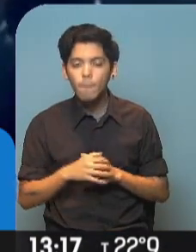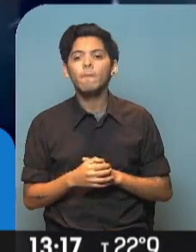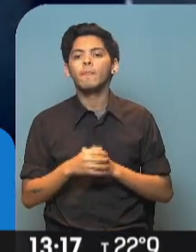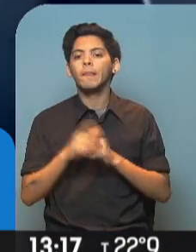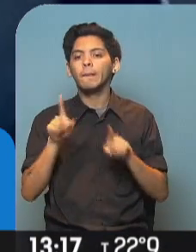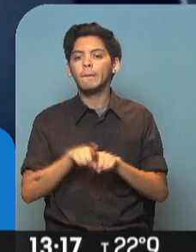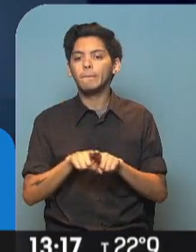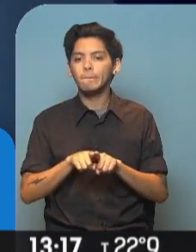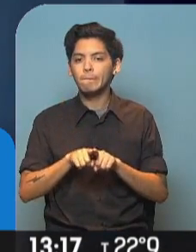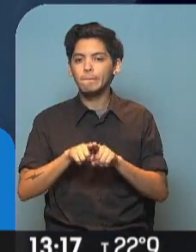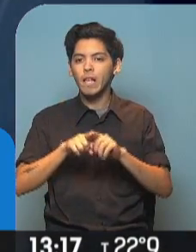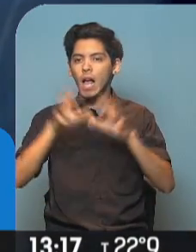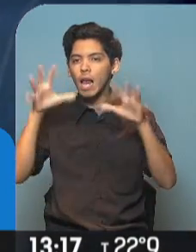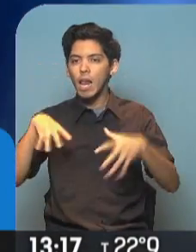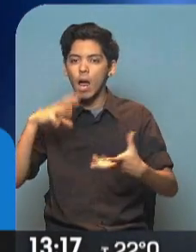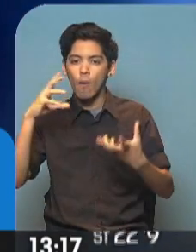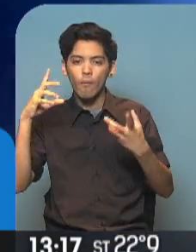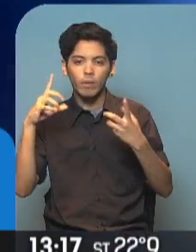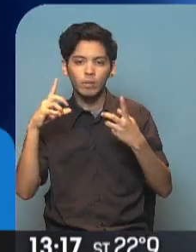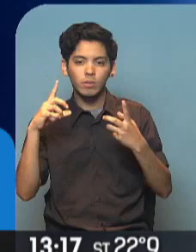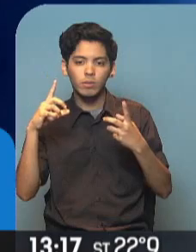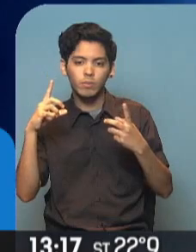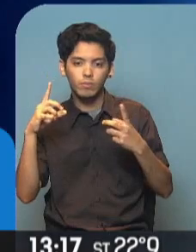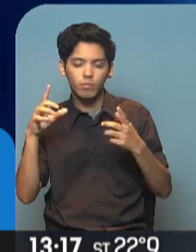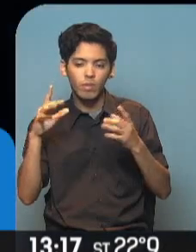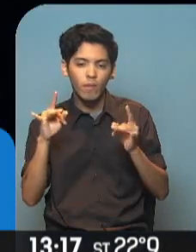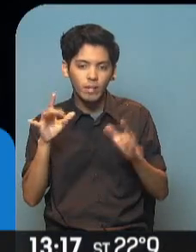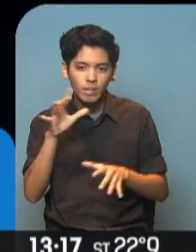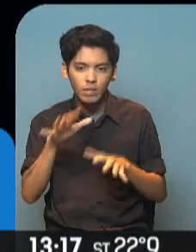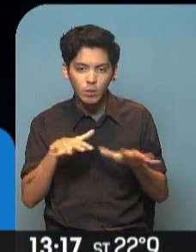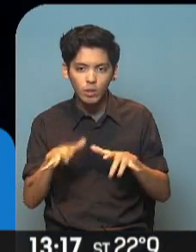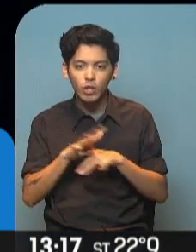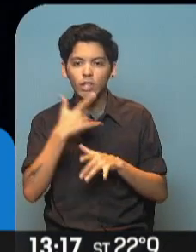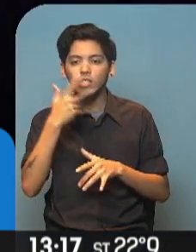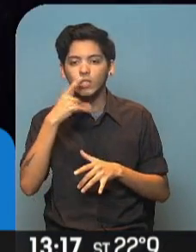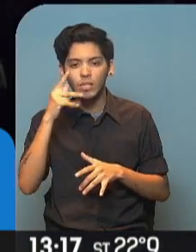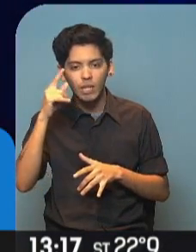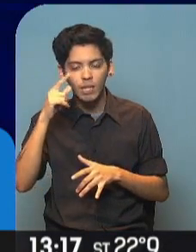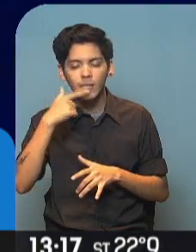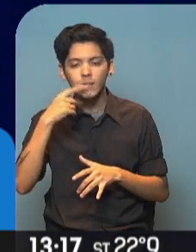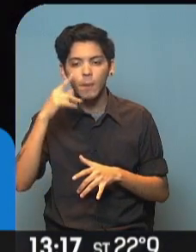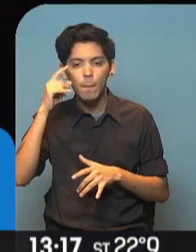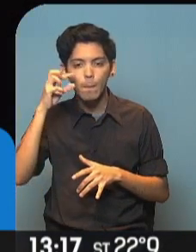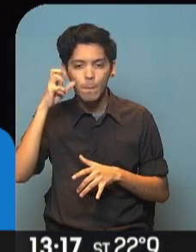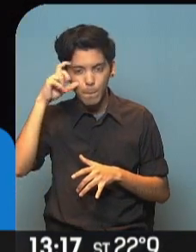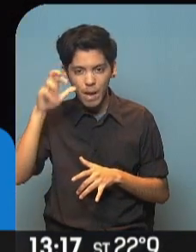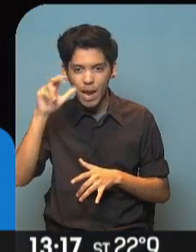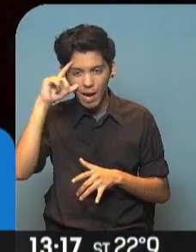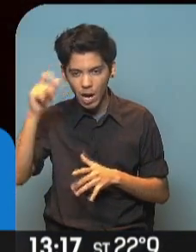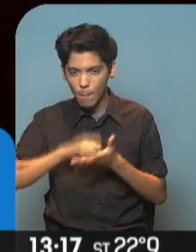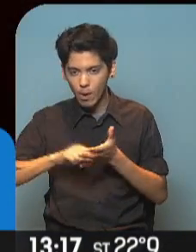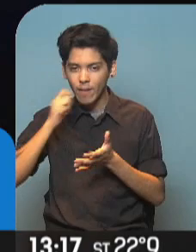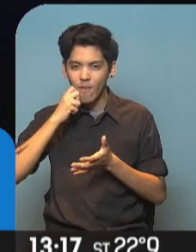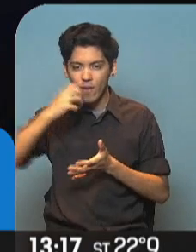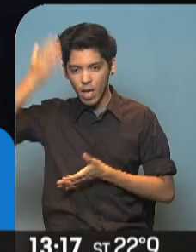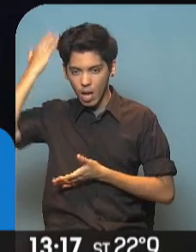de Shakespeare. Este es otro de los momentos fuertes, ese de las cuerdas, donde también se luce la chelista presente allí en el escenario